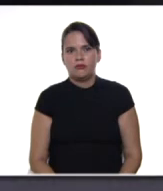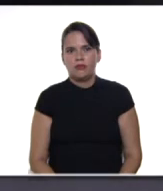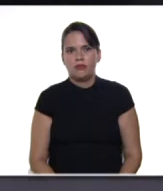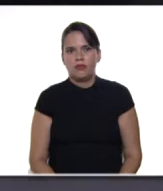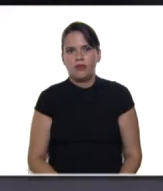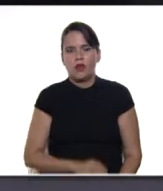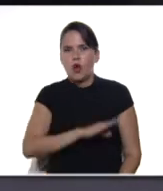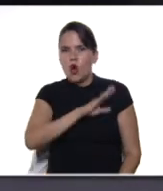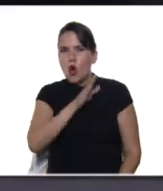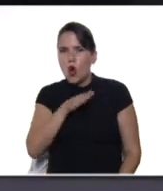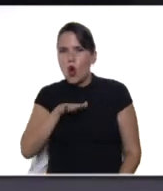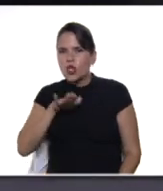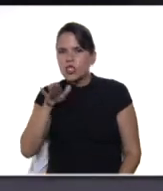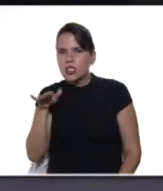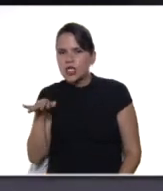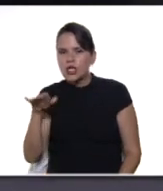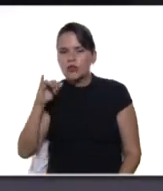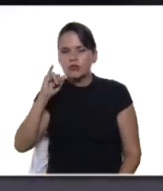Océano Índico.